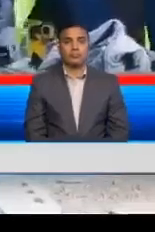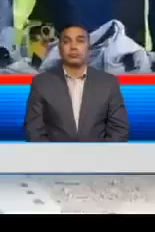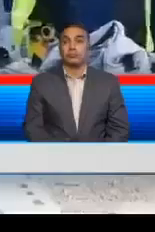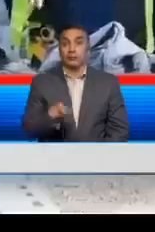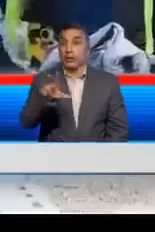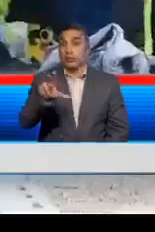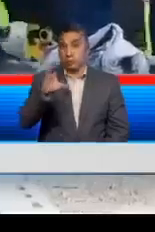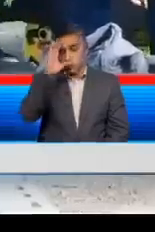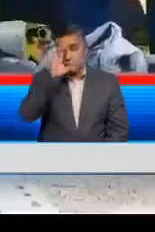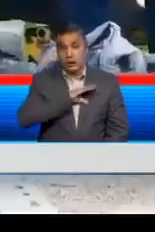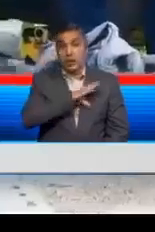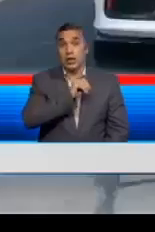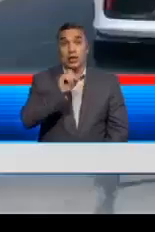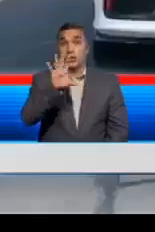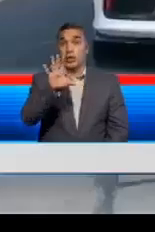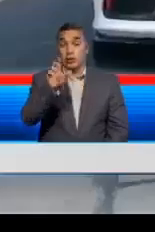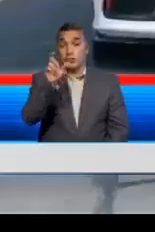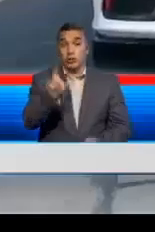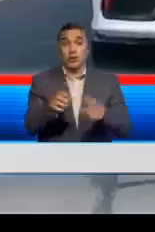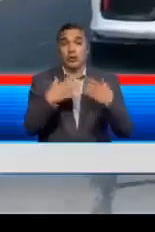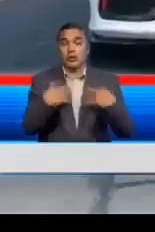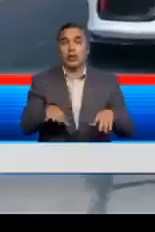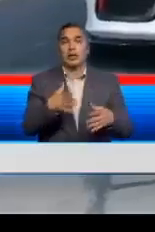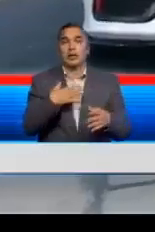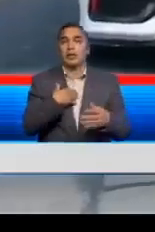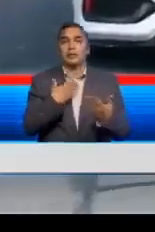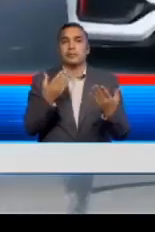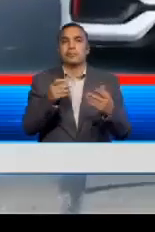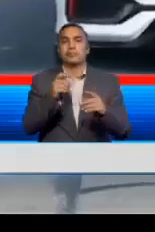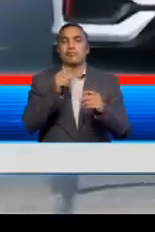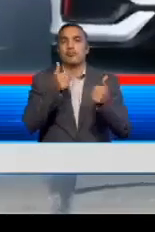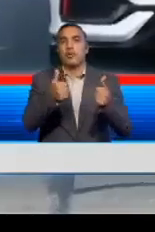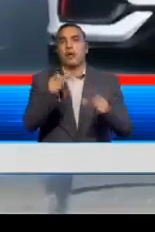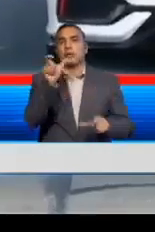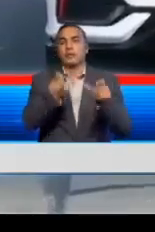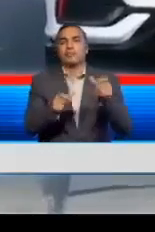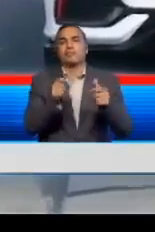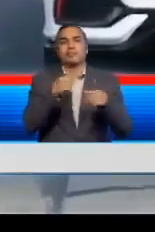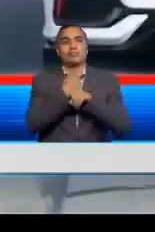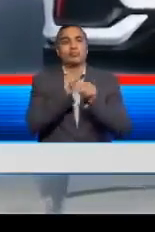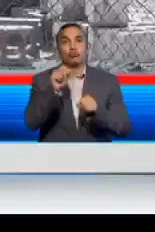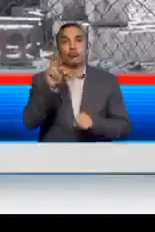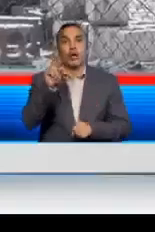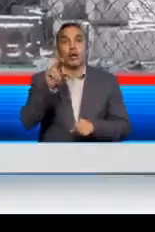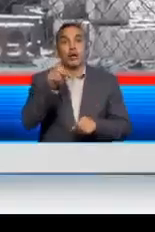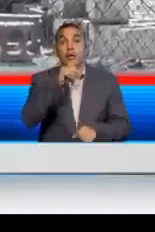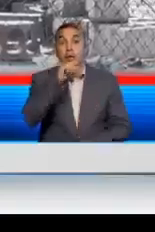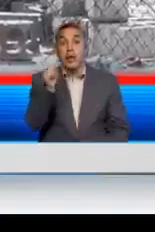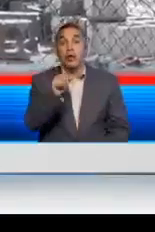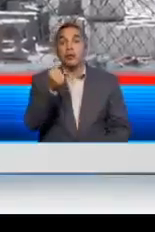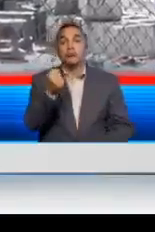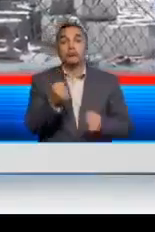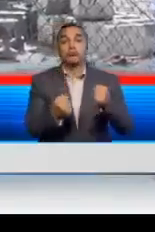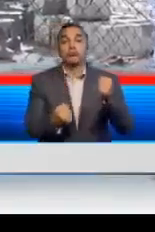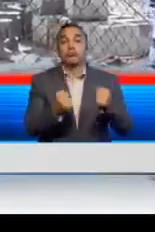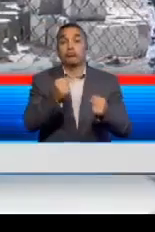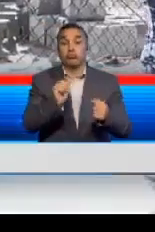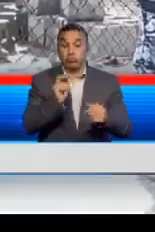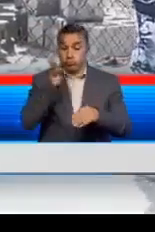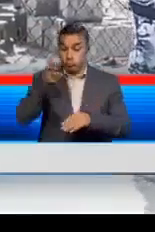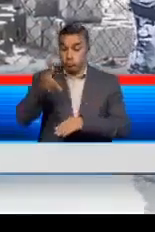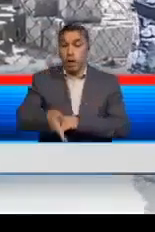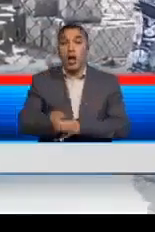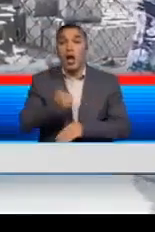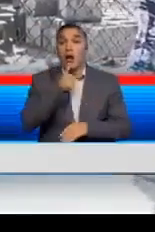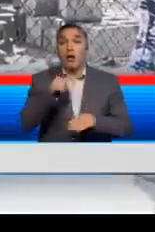Tres policías y cinco buenos samaritanos están siendo aclamados como héroes por rescatar a una pareja de ancianos de un automóvil sumergido en un